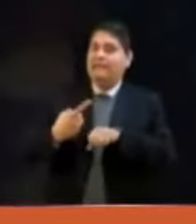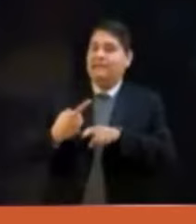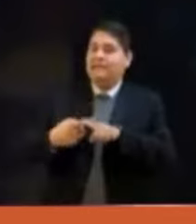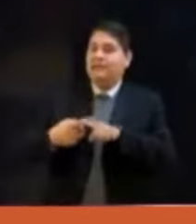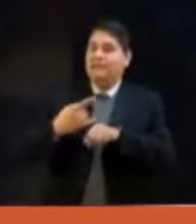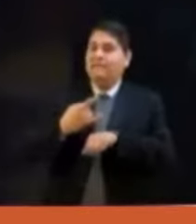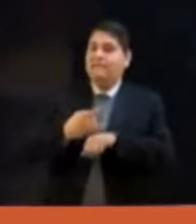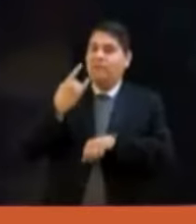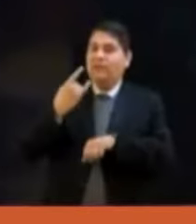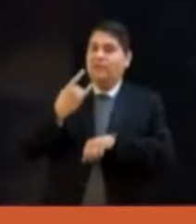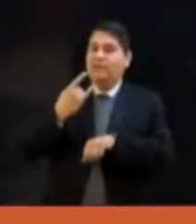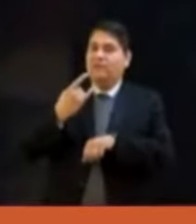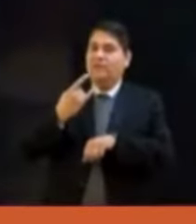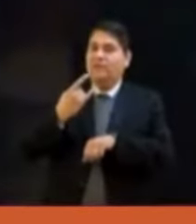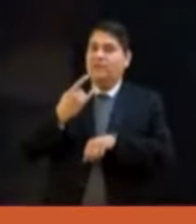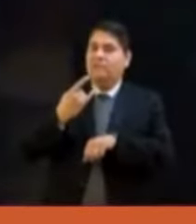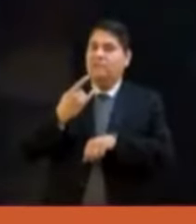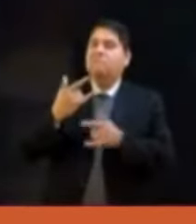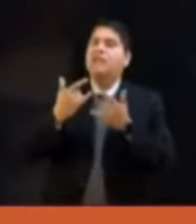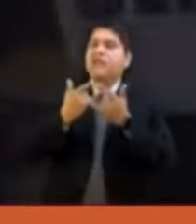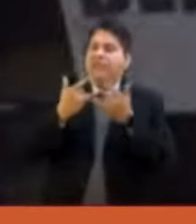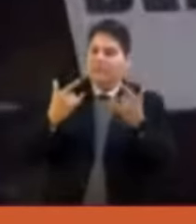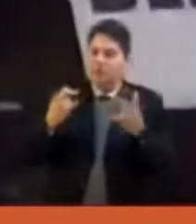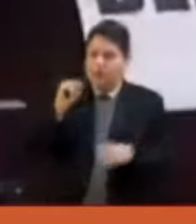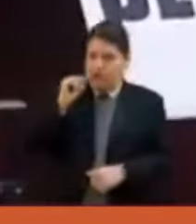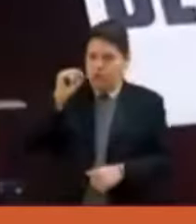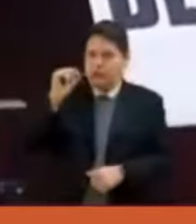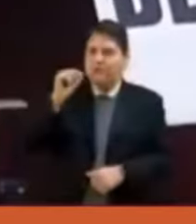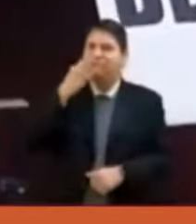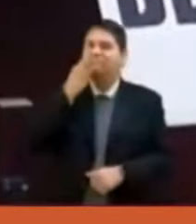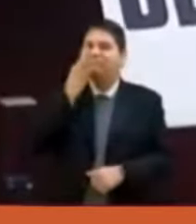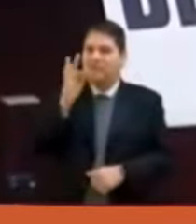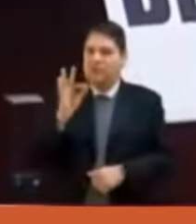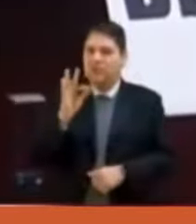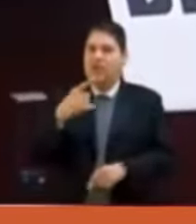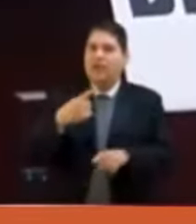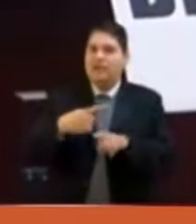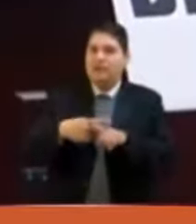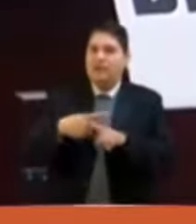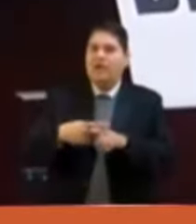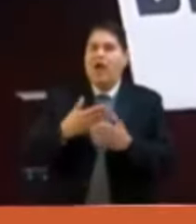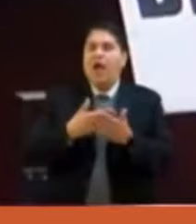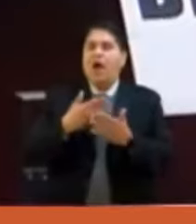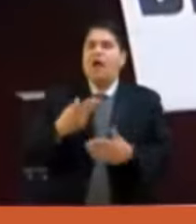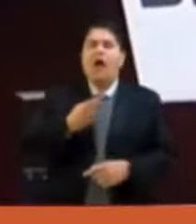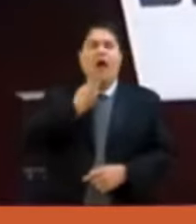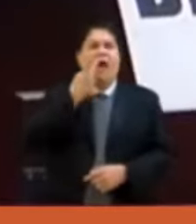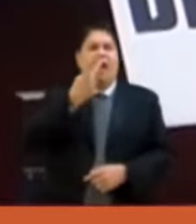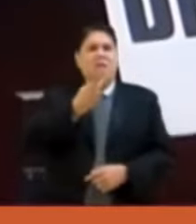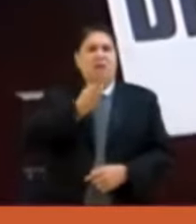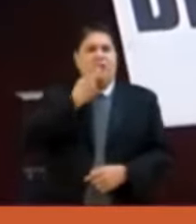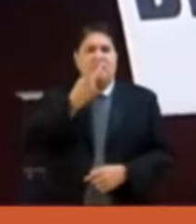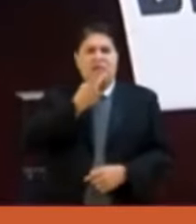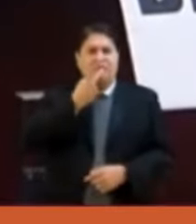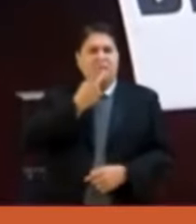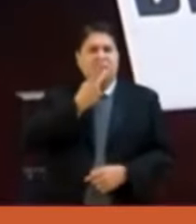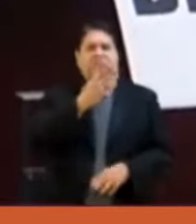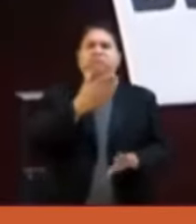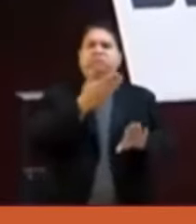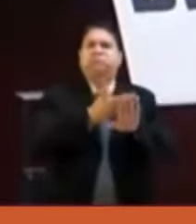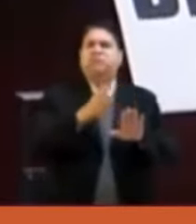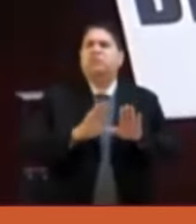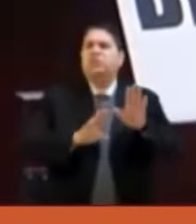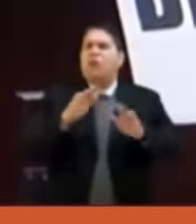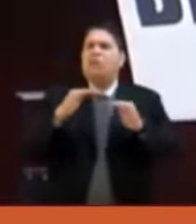historia farsante los que traicionan su lucha farsantes los que se llenan con un discurso político y traicionan a la